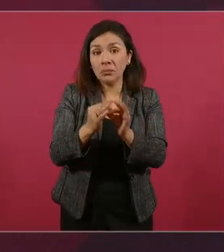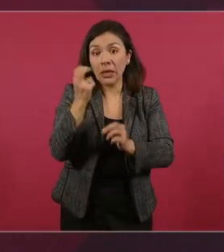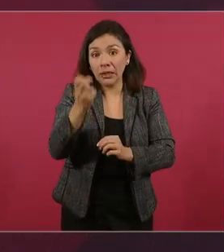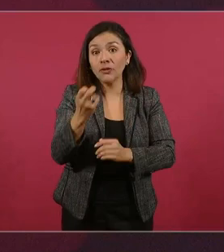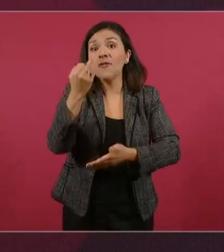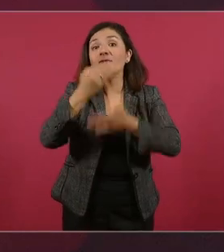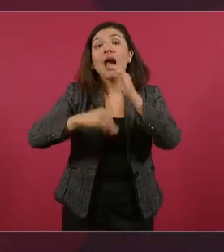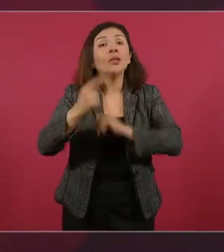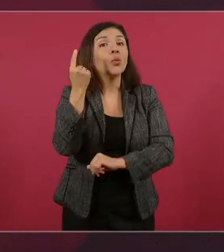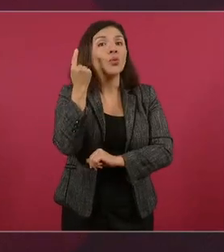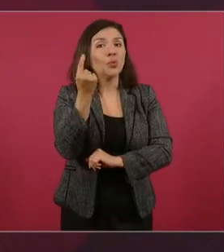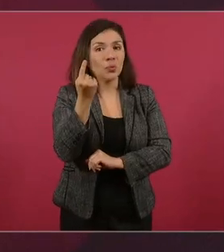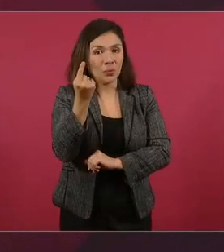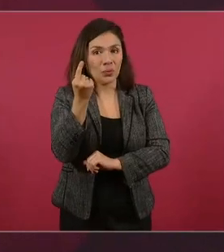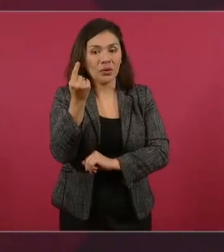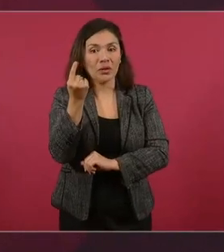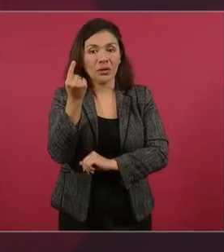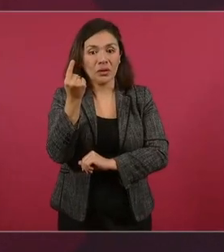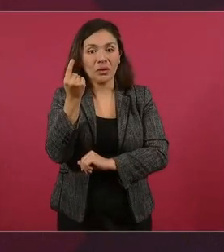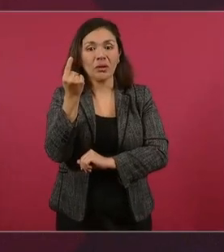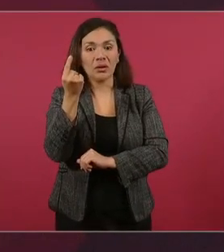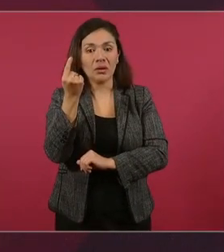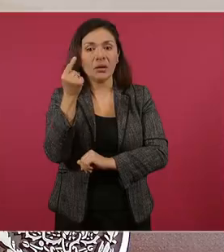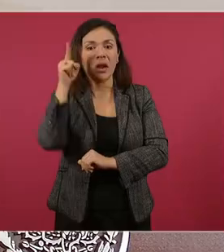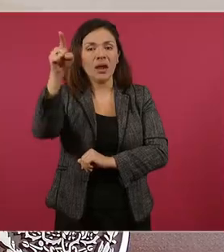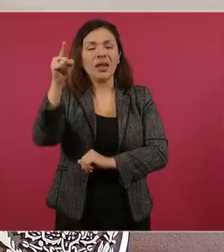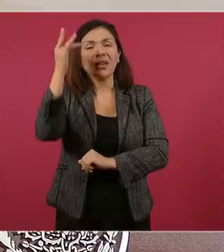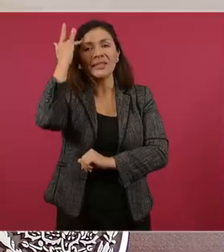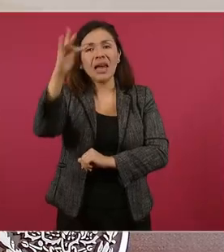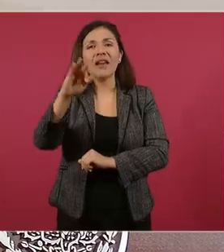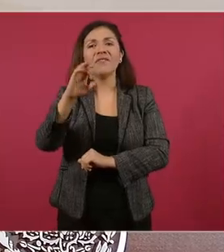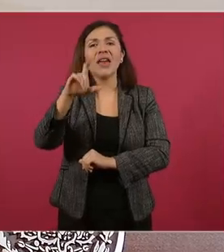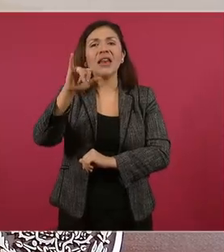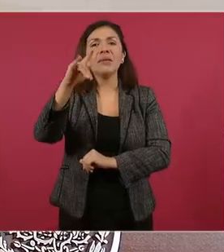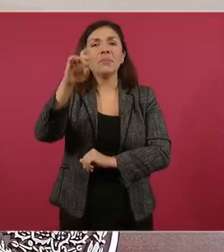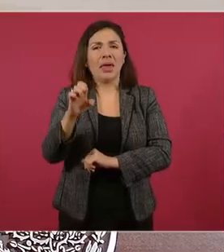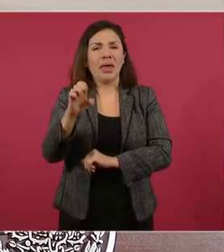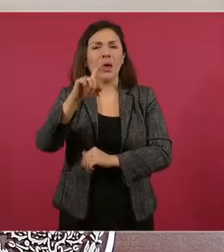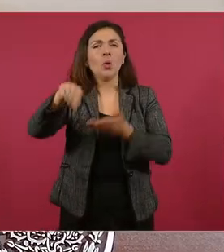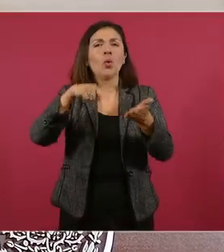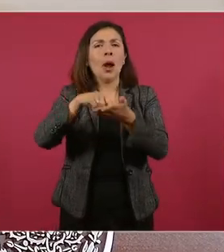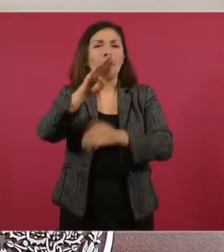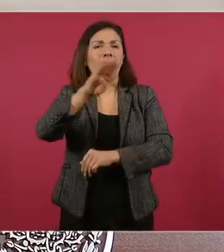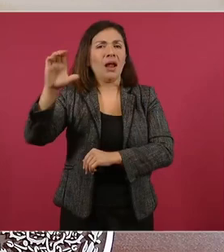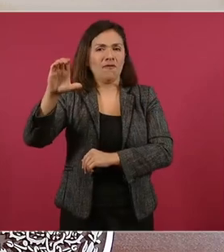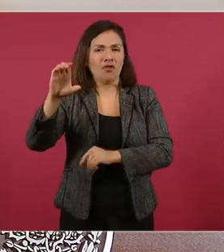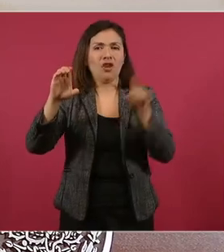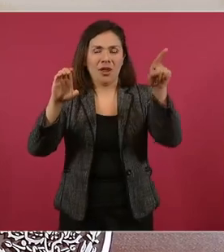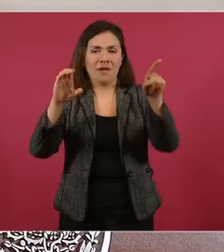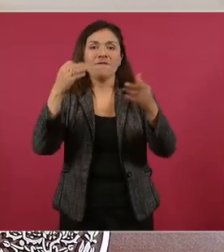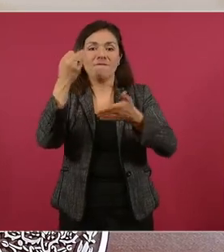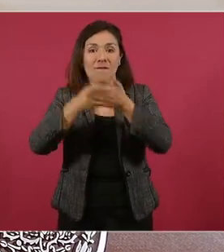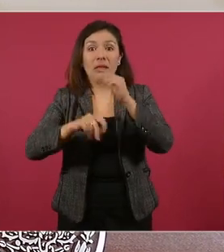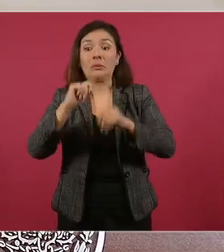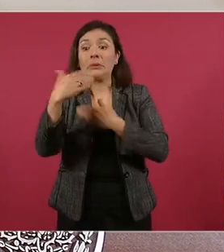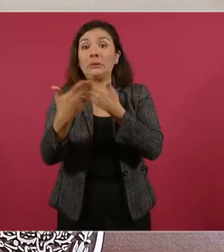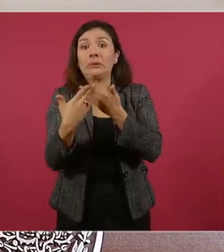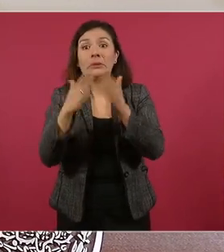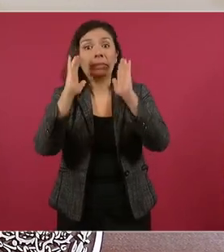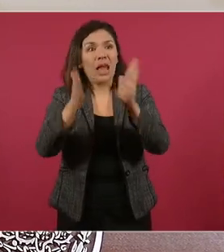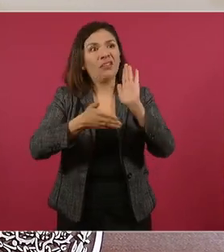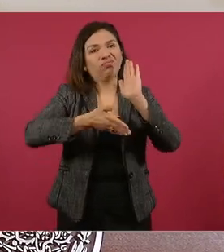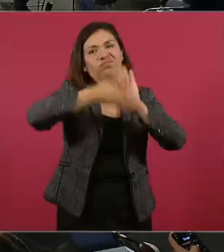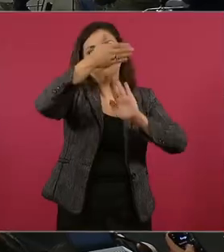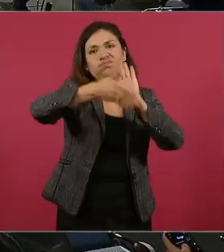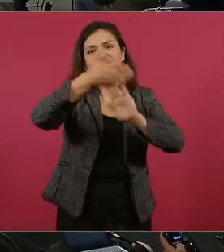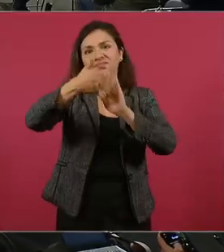Falta una de San Felipe en Baja California, que ya está por terminarse,